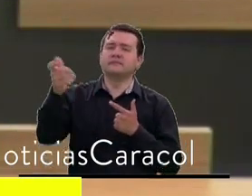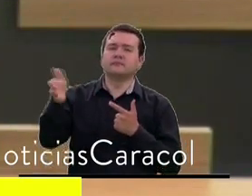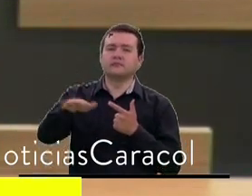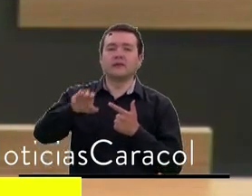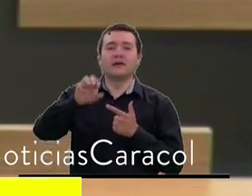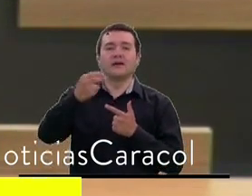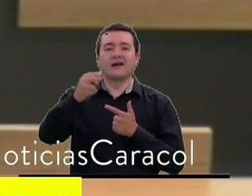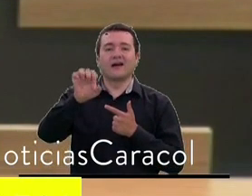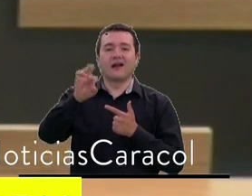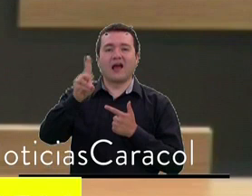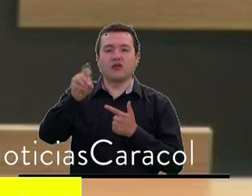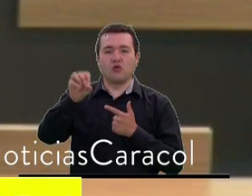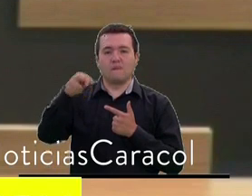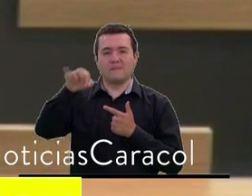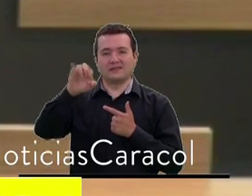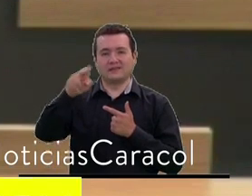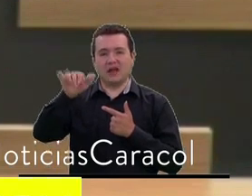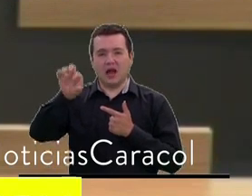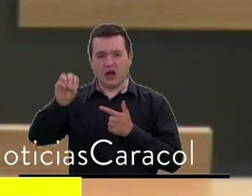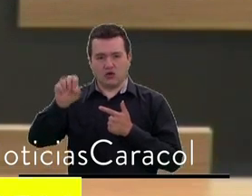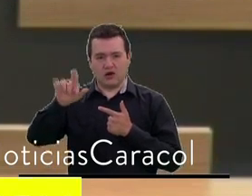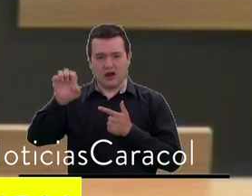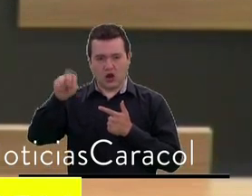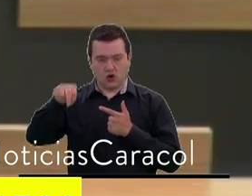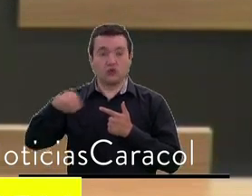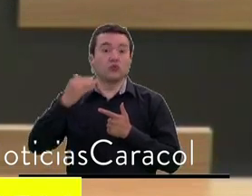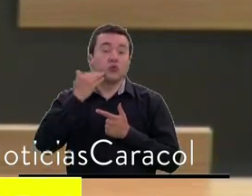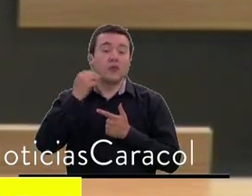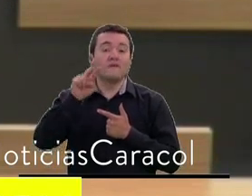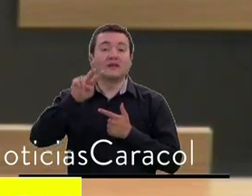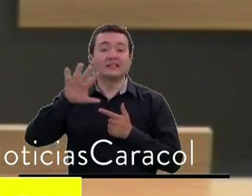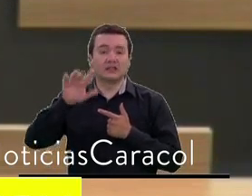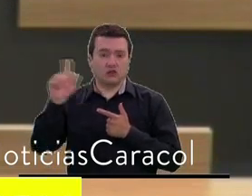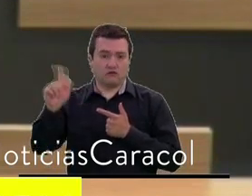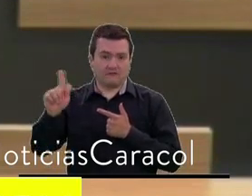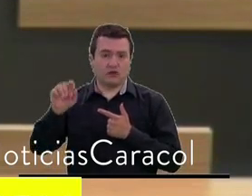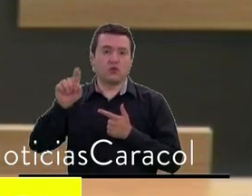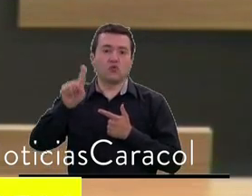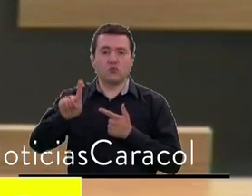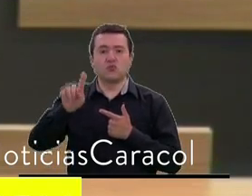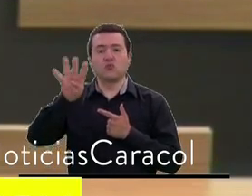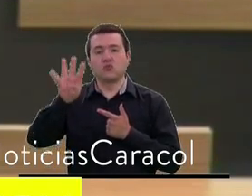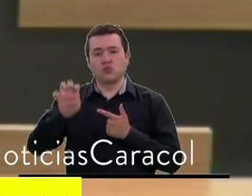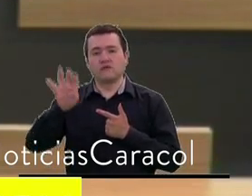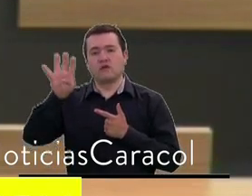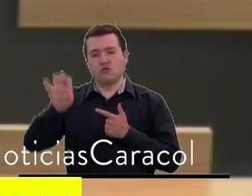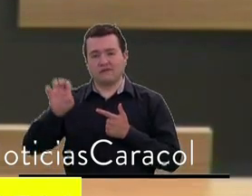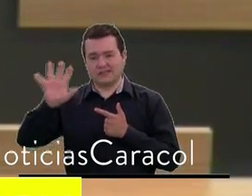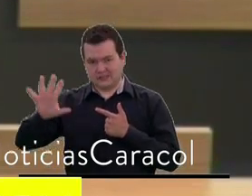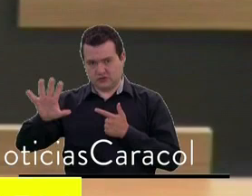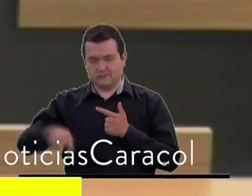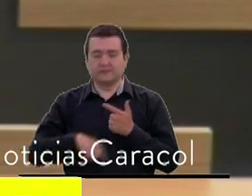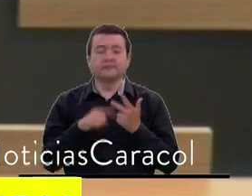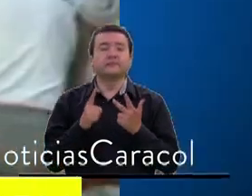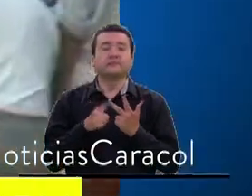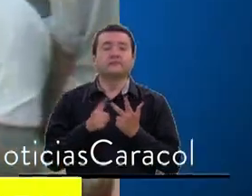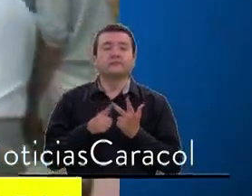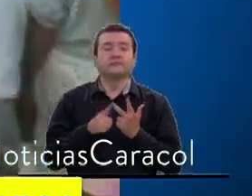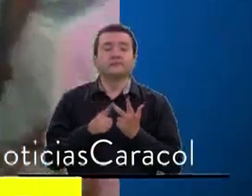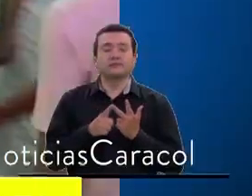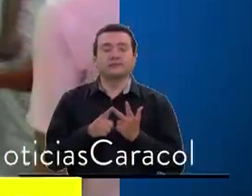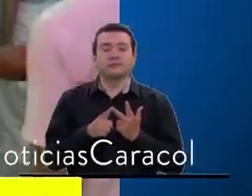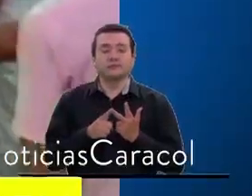Hernando Pizarro León Gómez, ocurrido el 25 de febrero de